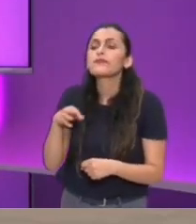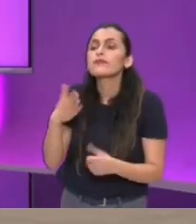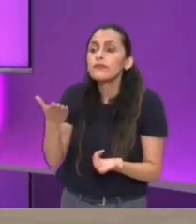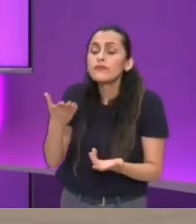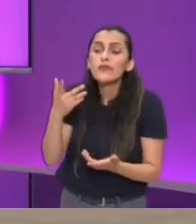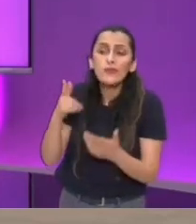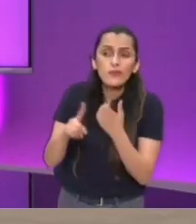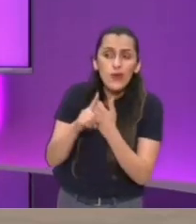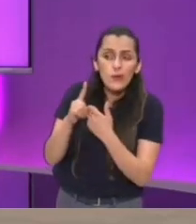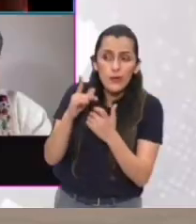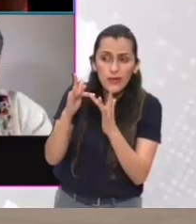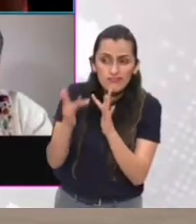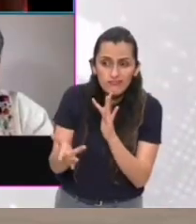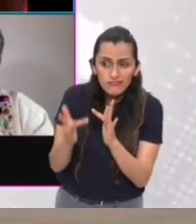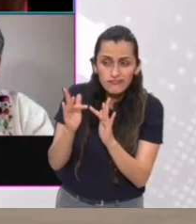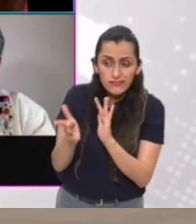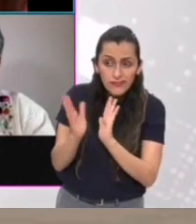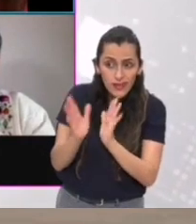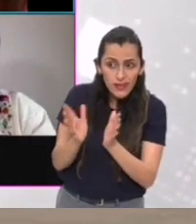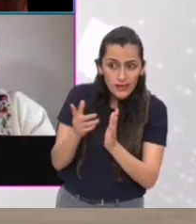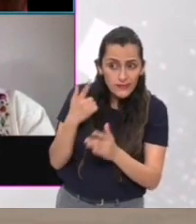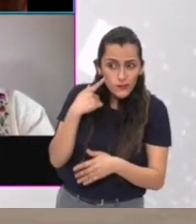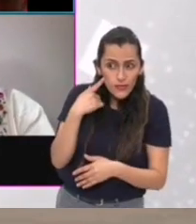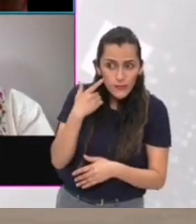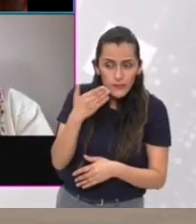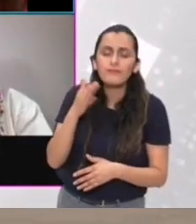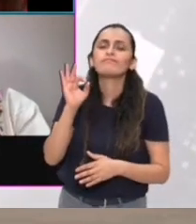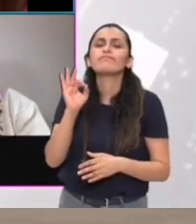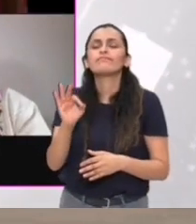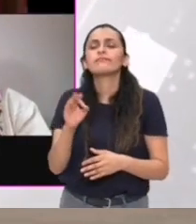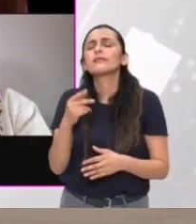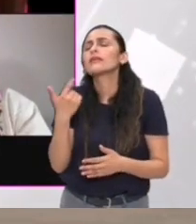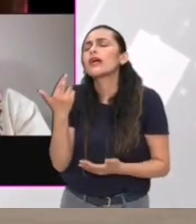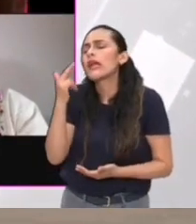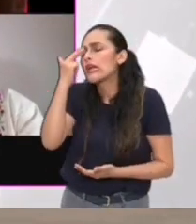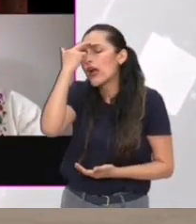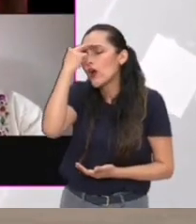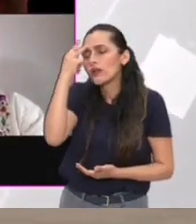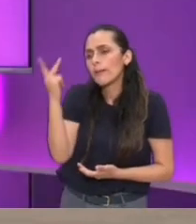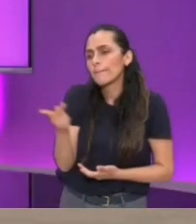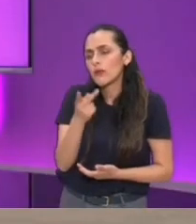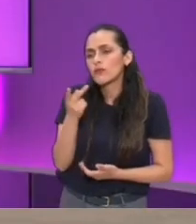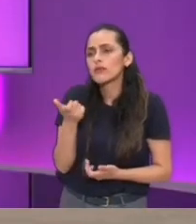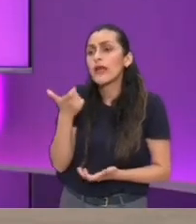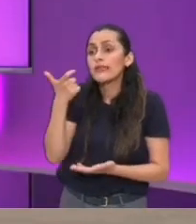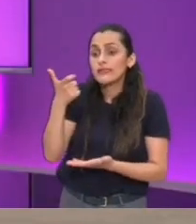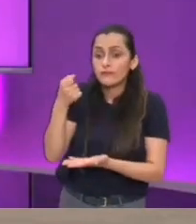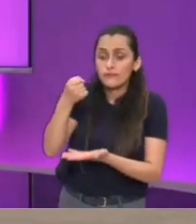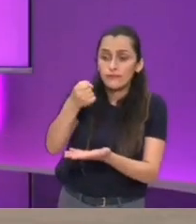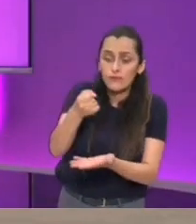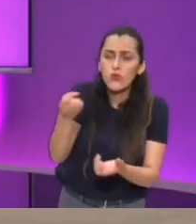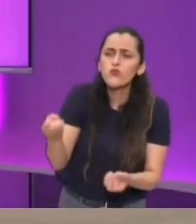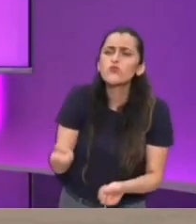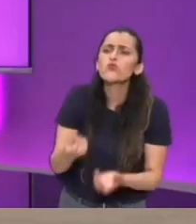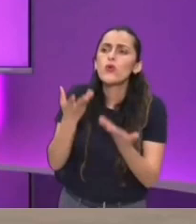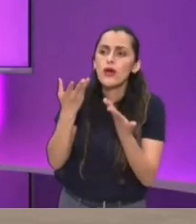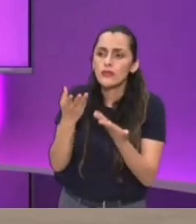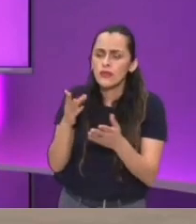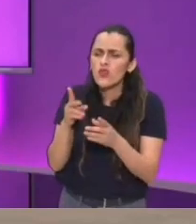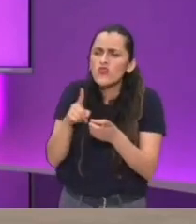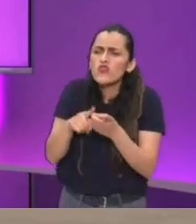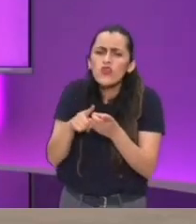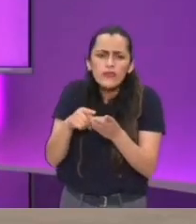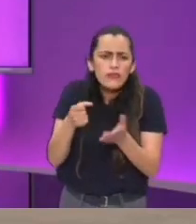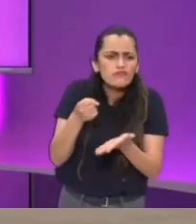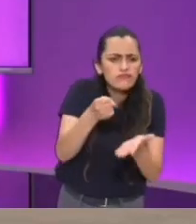tecnología. Adelante, Mayela. Ya, muy buenas tardes. Solamente a todos. Recordarle la pregunta: ¿cuánto invertir y cómo hacerlo para